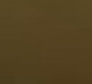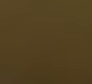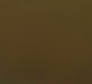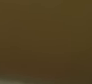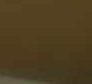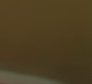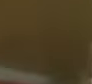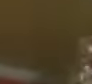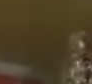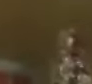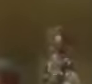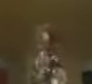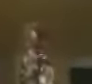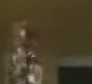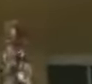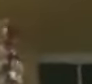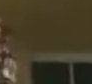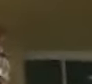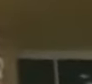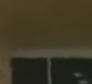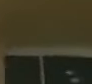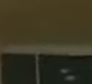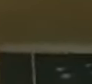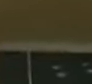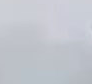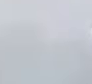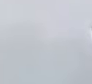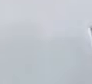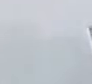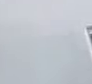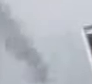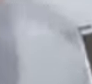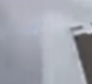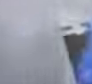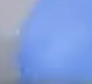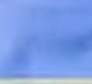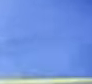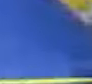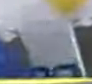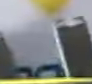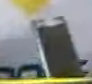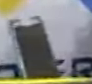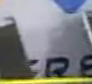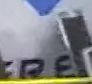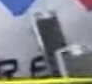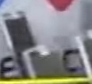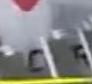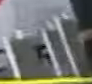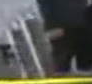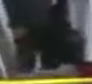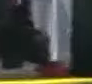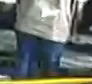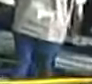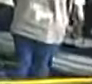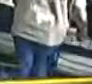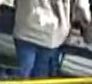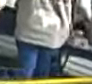bolivariana de paz. En estos momentos, bueno, el presidente constitucional de la República, Nicolás Maduro, acaba de ingresar a este lugar,